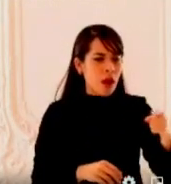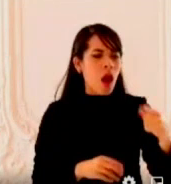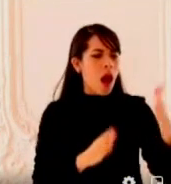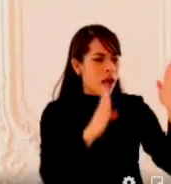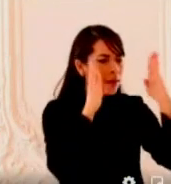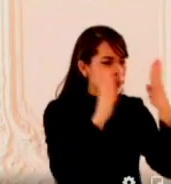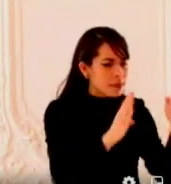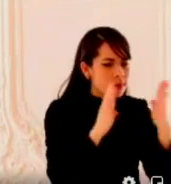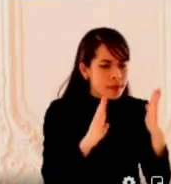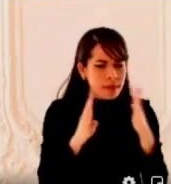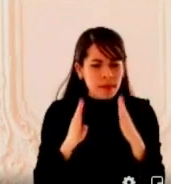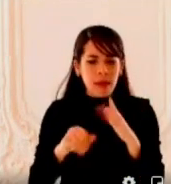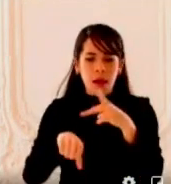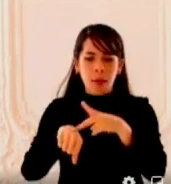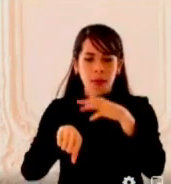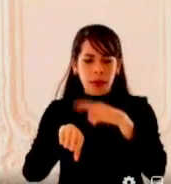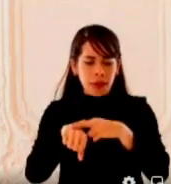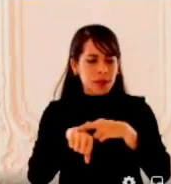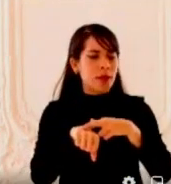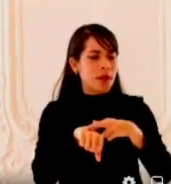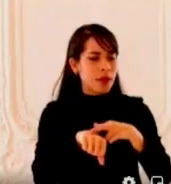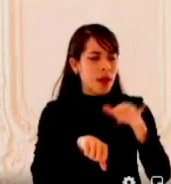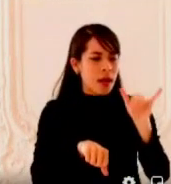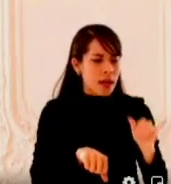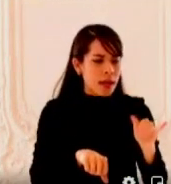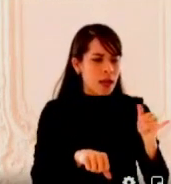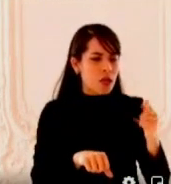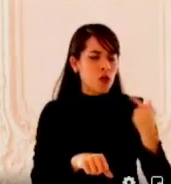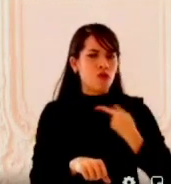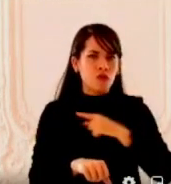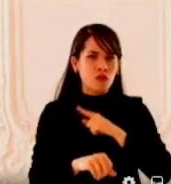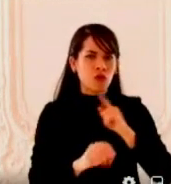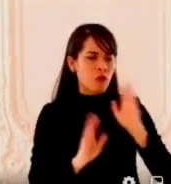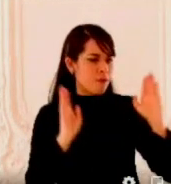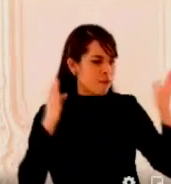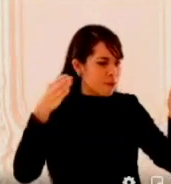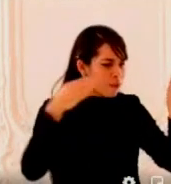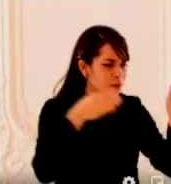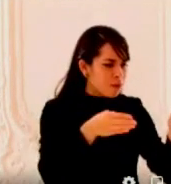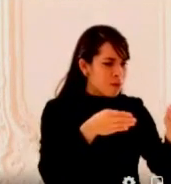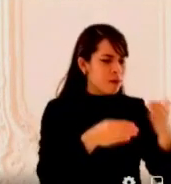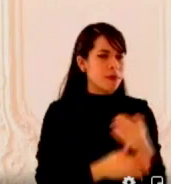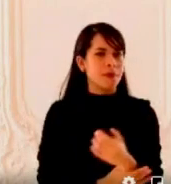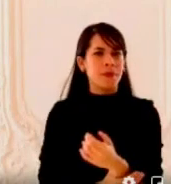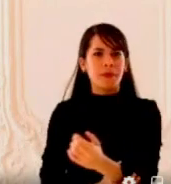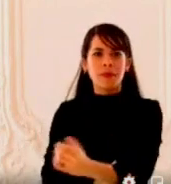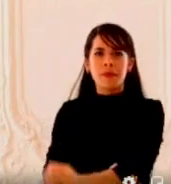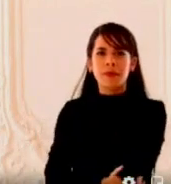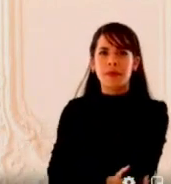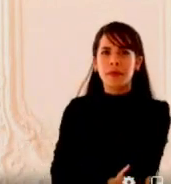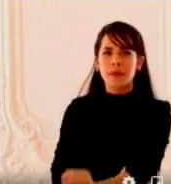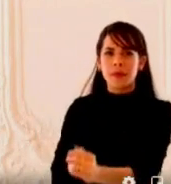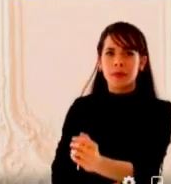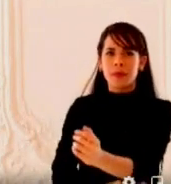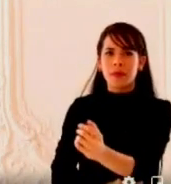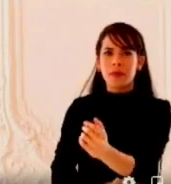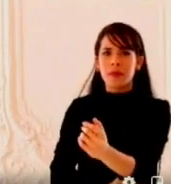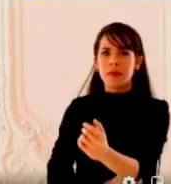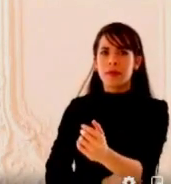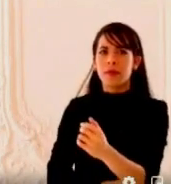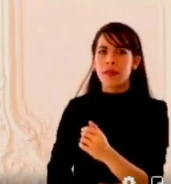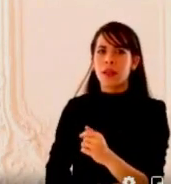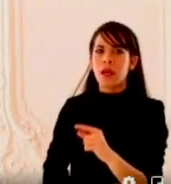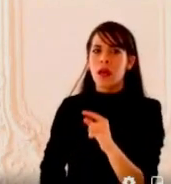las necesidades del pueblo, y en eso es que estaremos enfocados. Gobernador, pero y lo mismo que hace la industria,